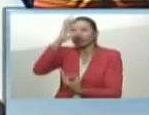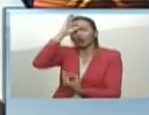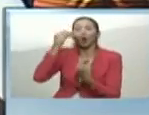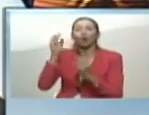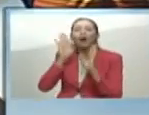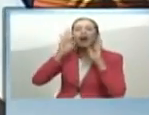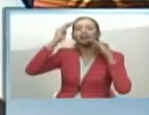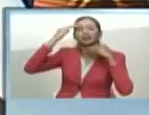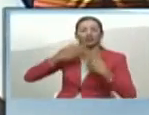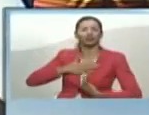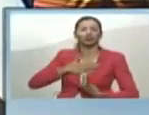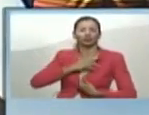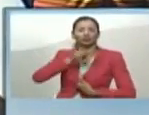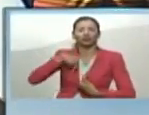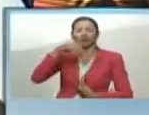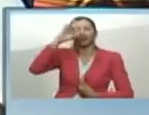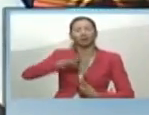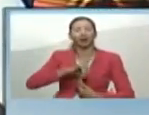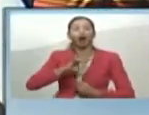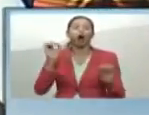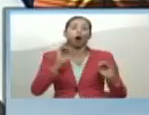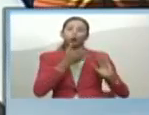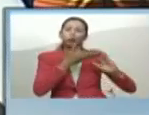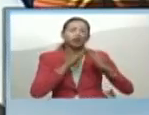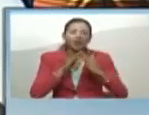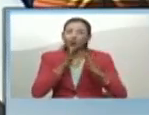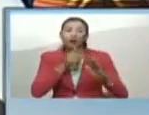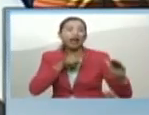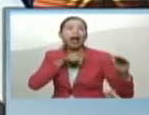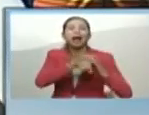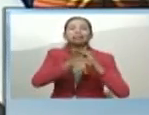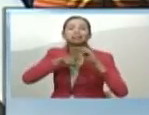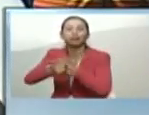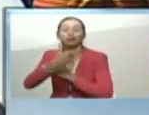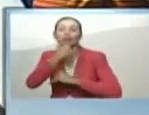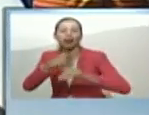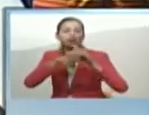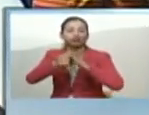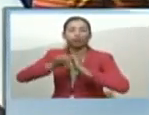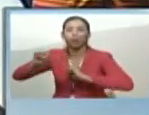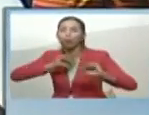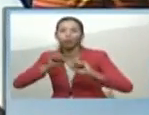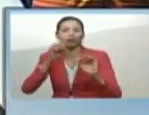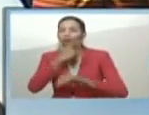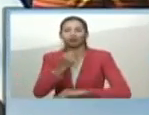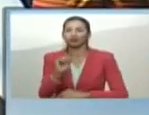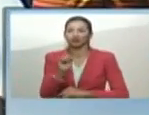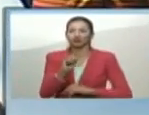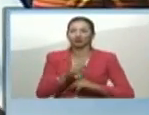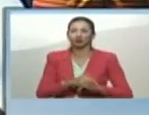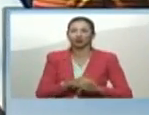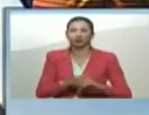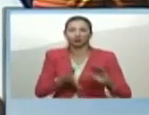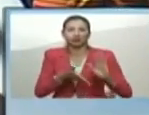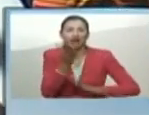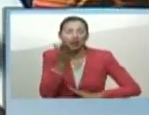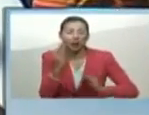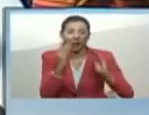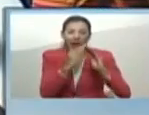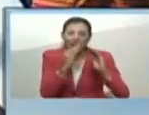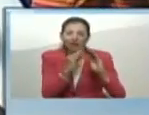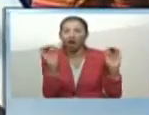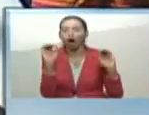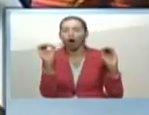no en nuestra comunidad no hay accesibilidad cuando si salimos de nuestra de nuestra casa de